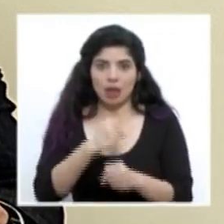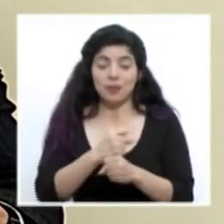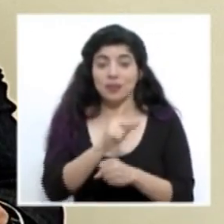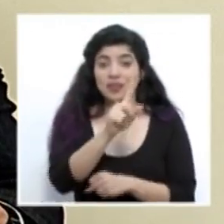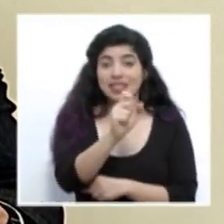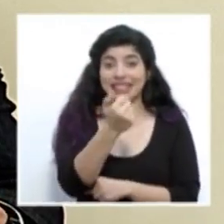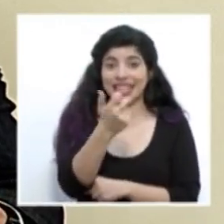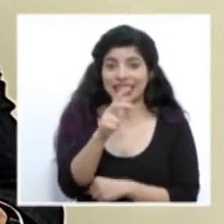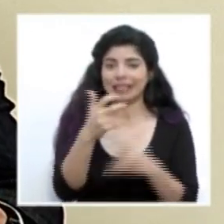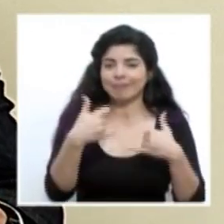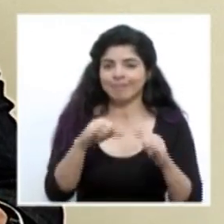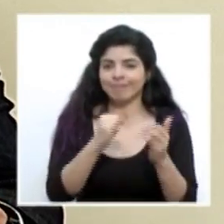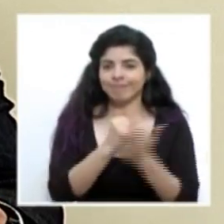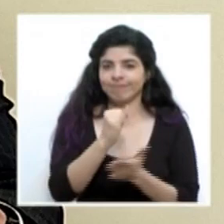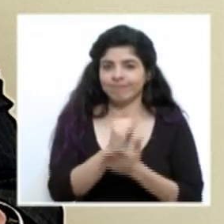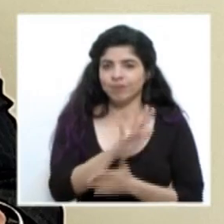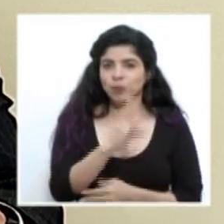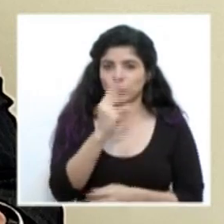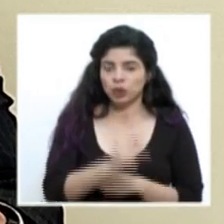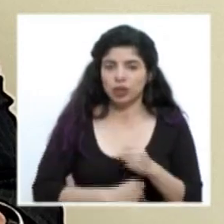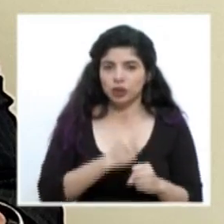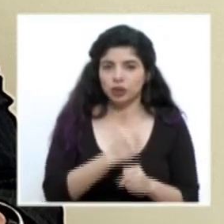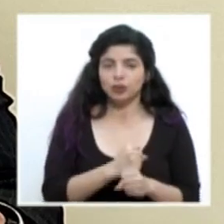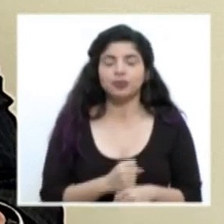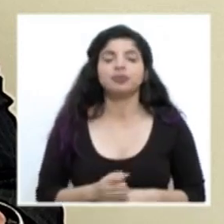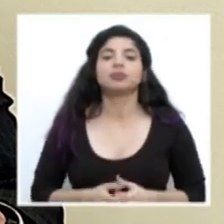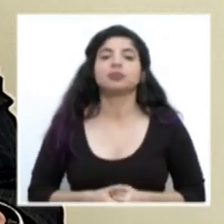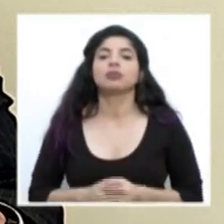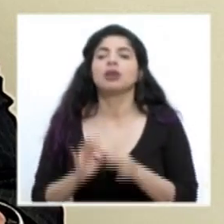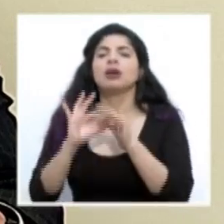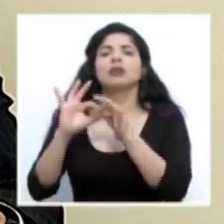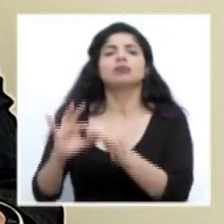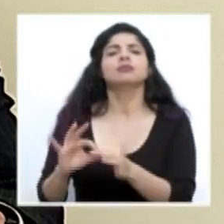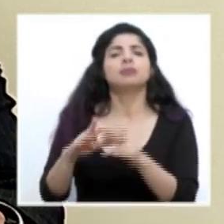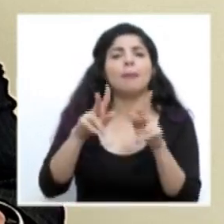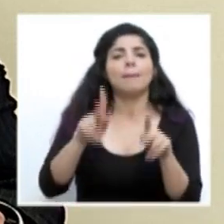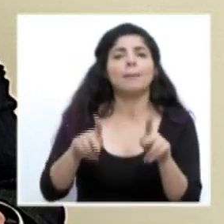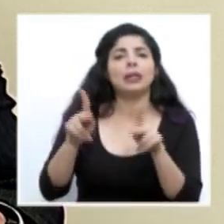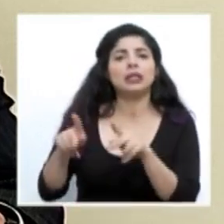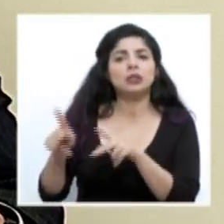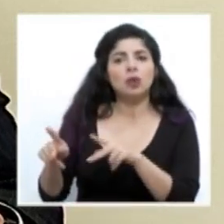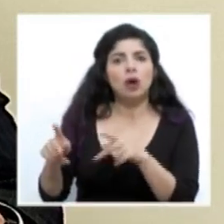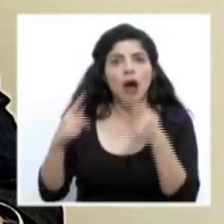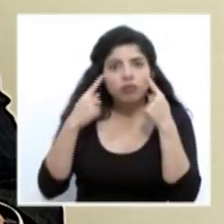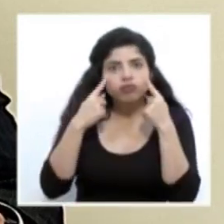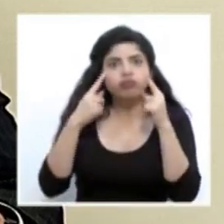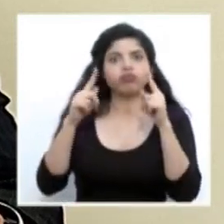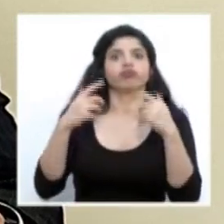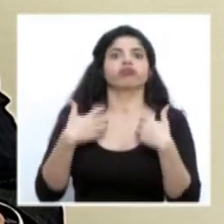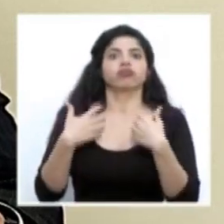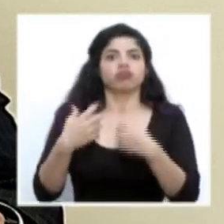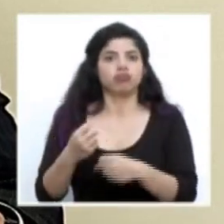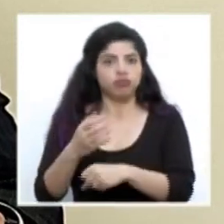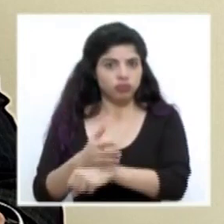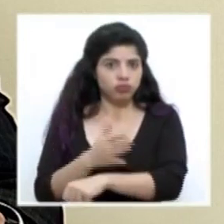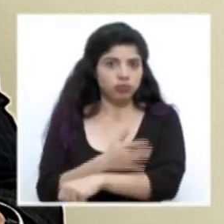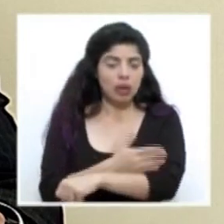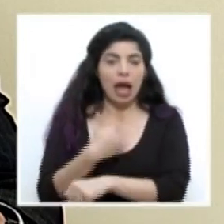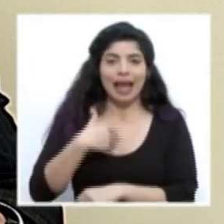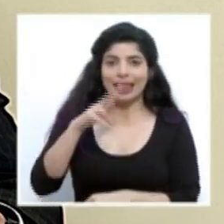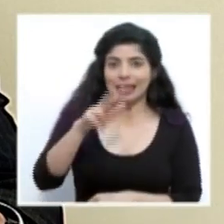113 están en investigación. Con respecto a las personas que han logrado su recuperación,